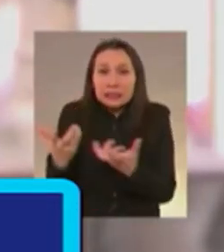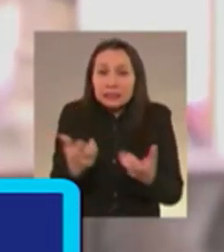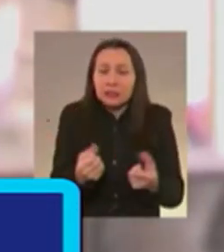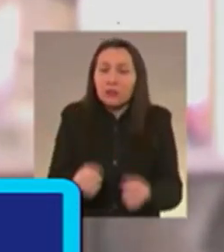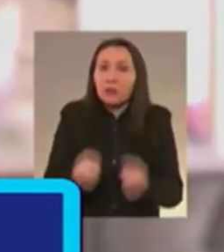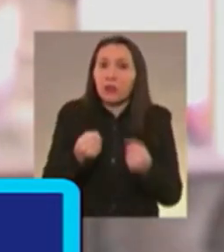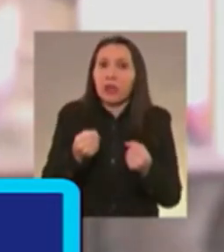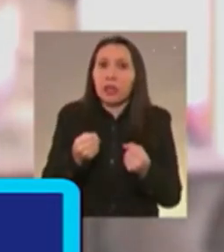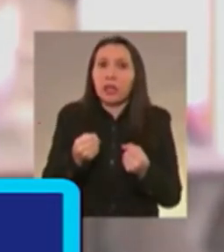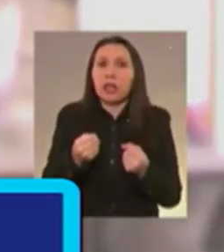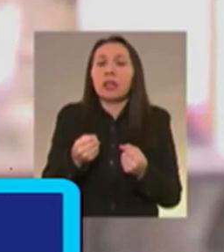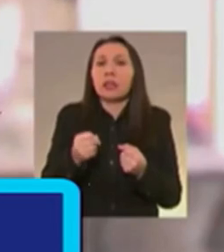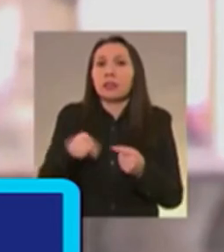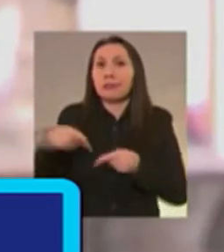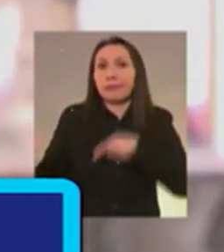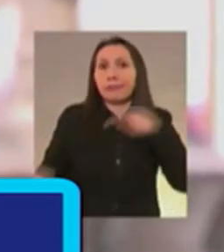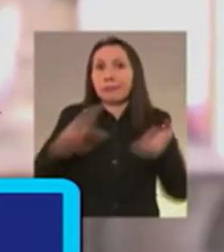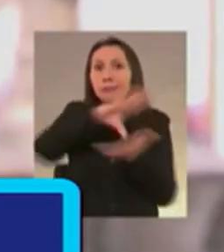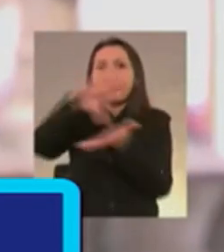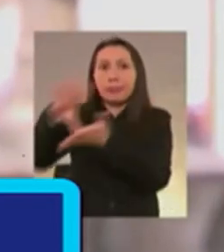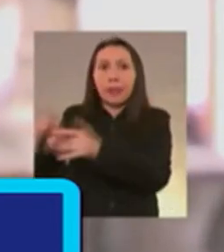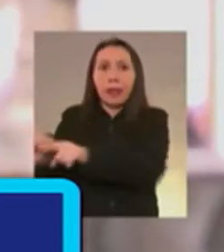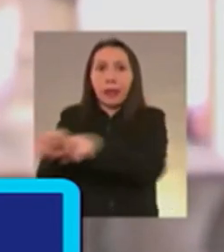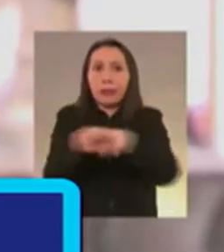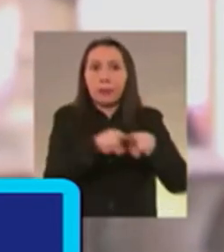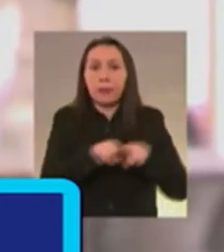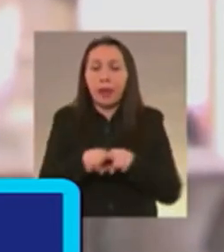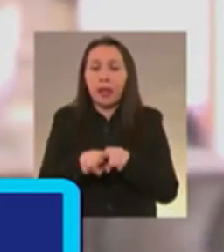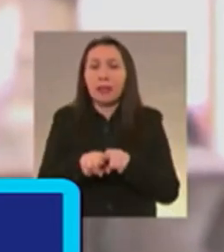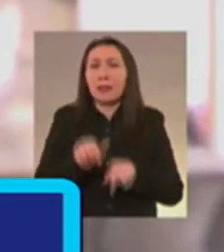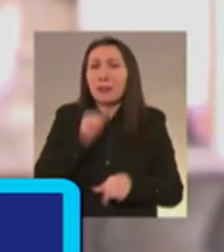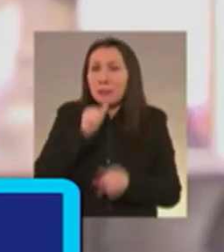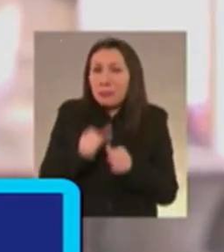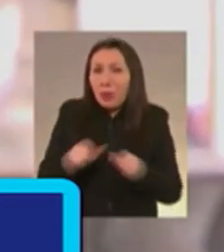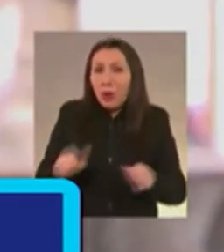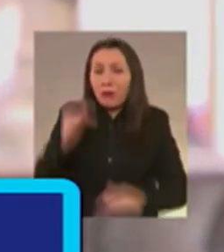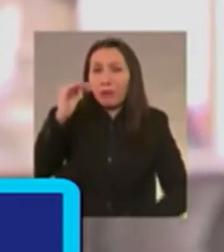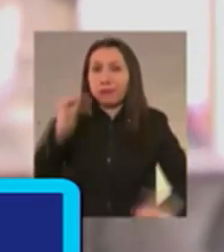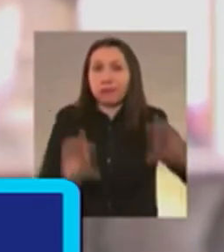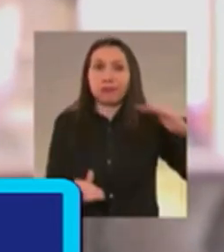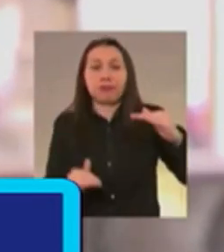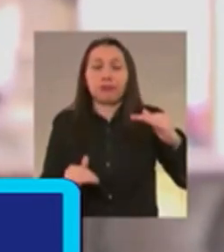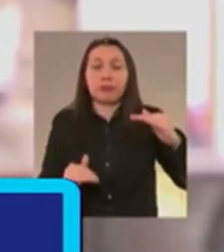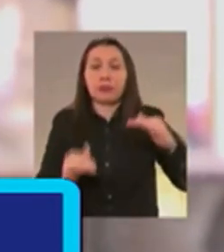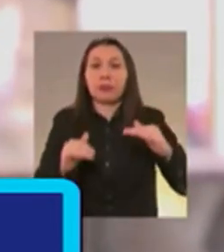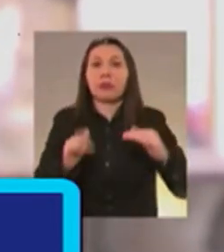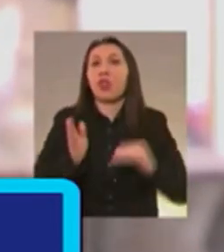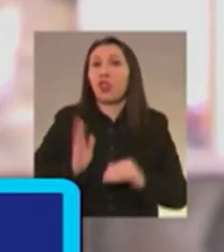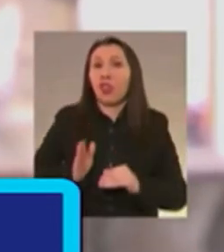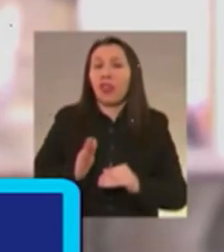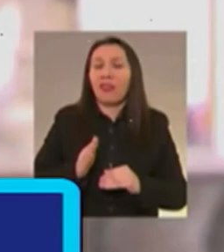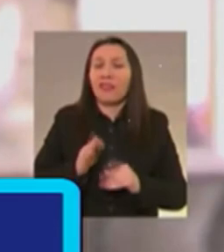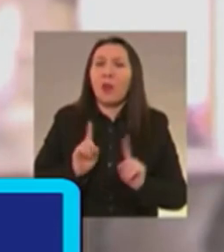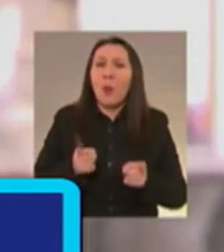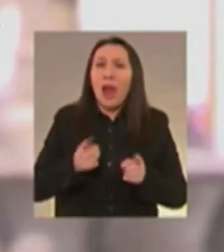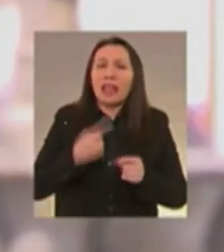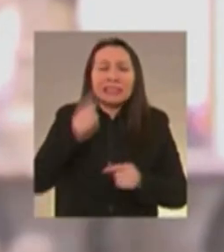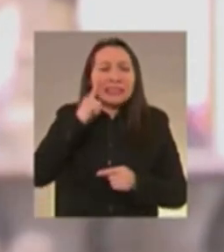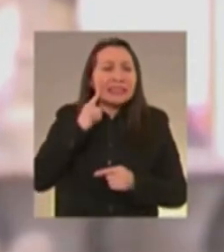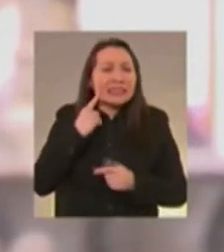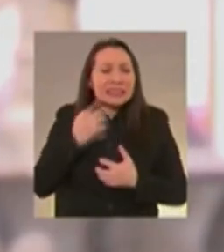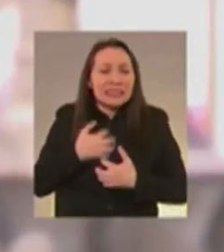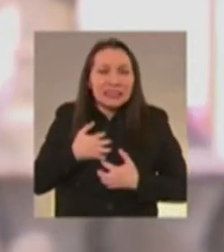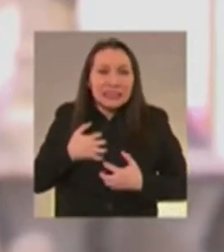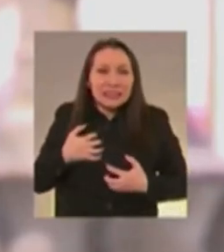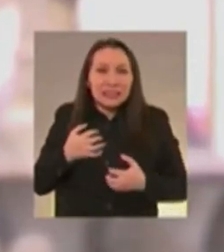hemos enlazado. Vimos el mensaje de Luis Abinader. Y vamos a ver otra perspectiva del mensaje del presidente dominicano a los chilenos